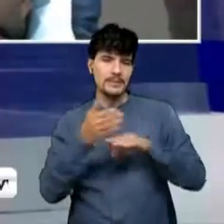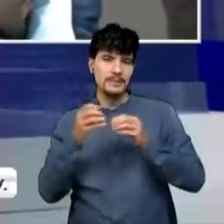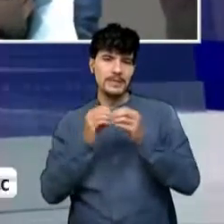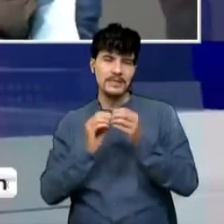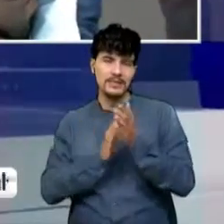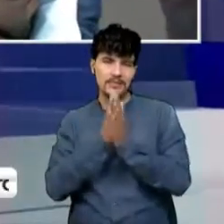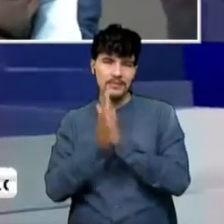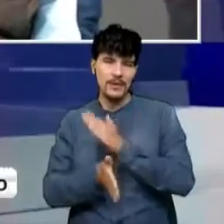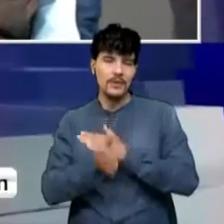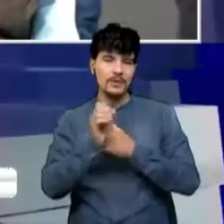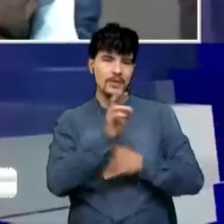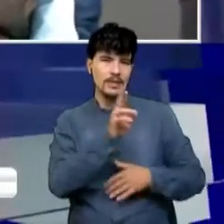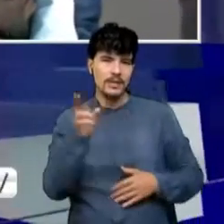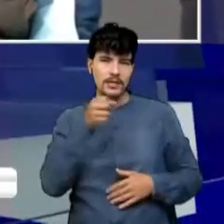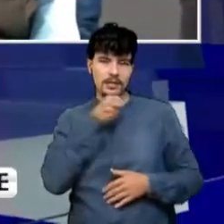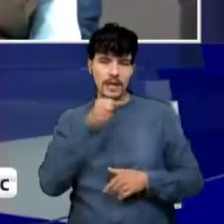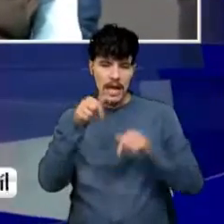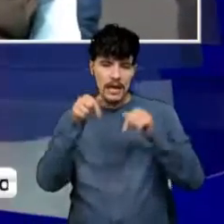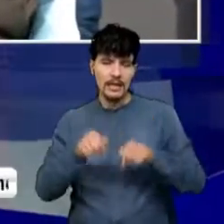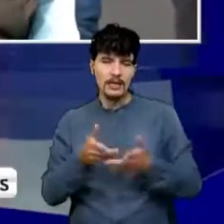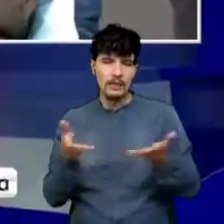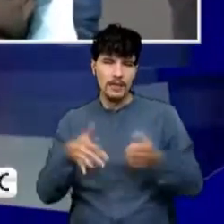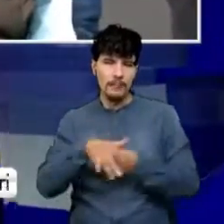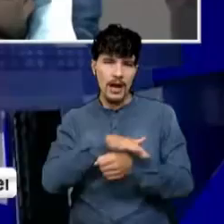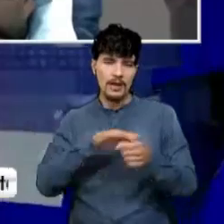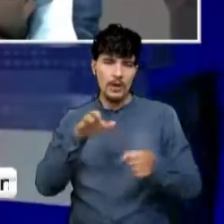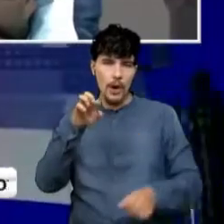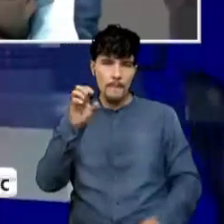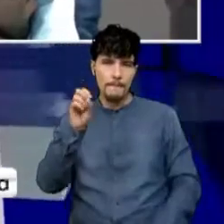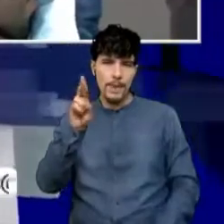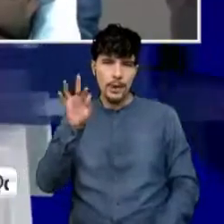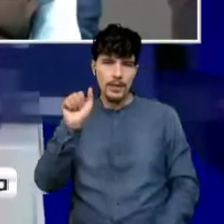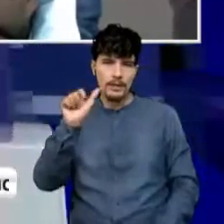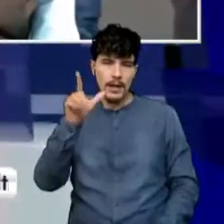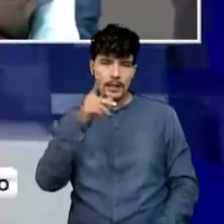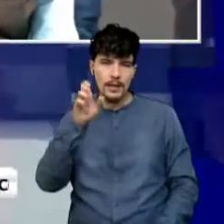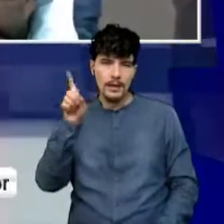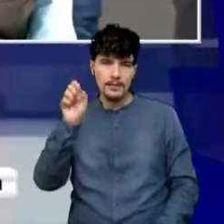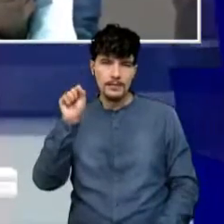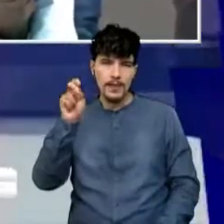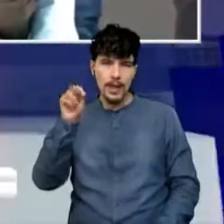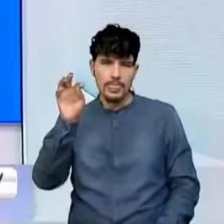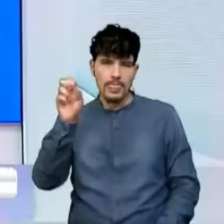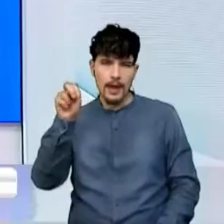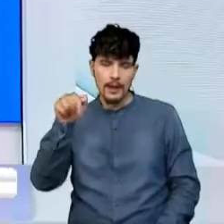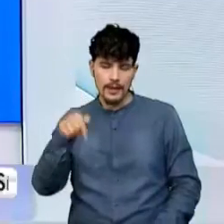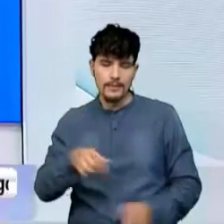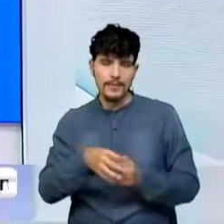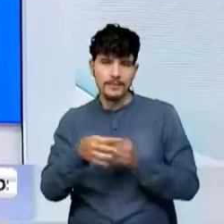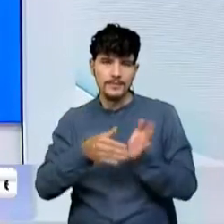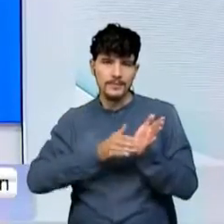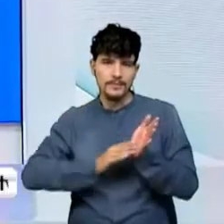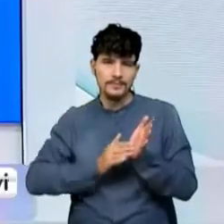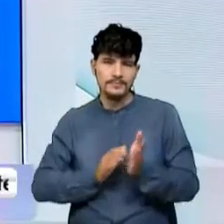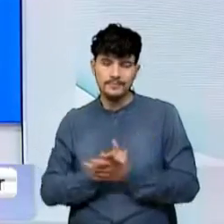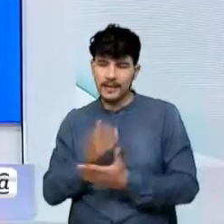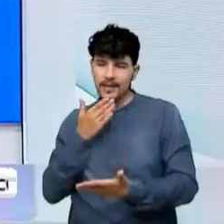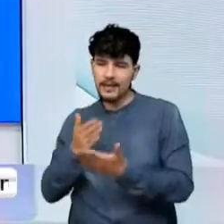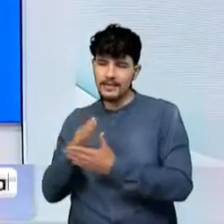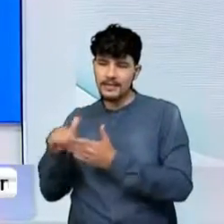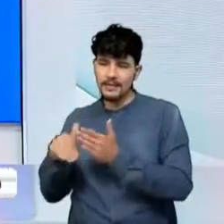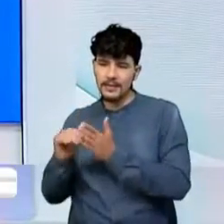todos ustedes desde el Portal de Santana en Florida Blanca. Continúen en estudios. Gracias, Pablo. Siempre con la